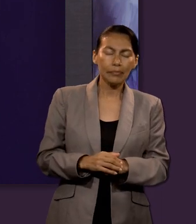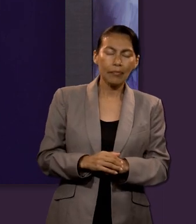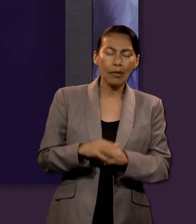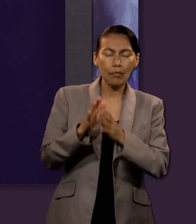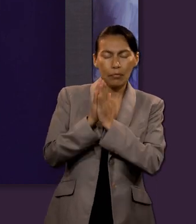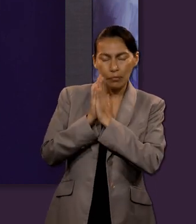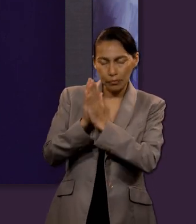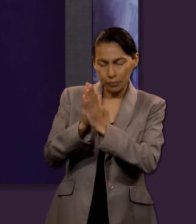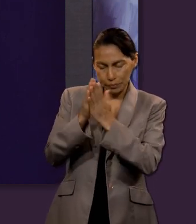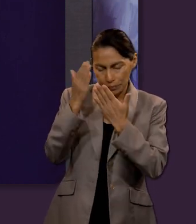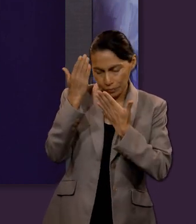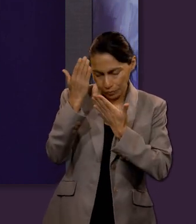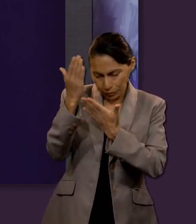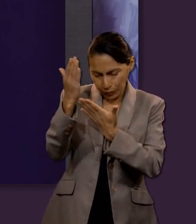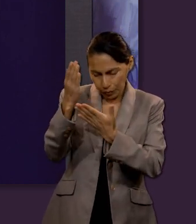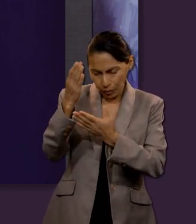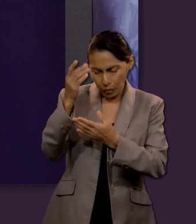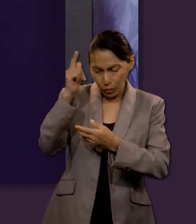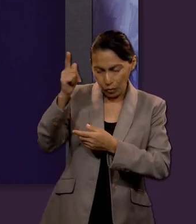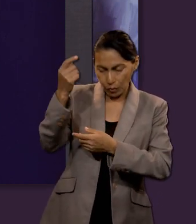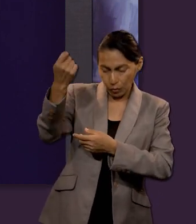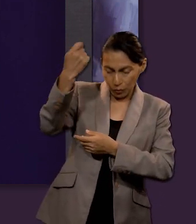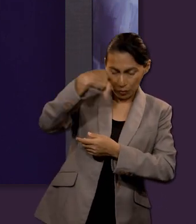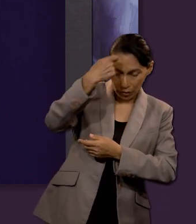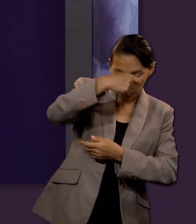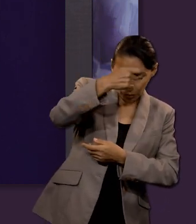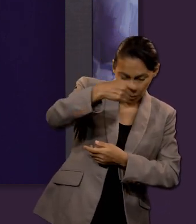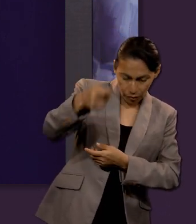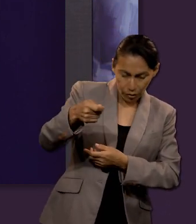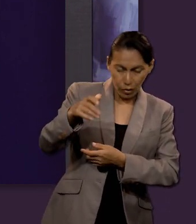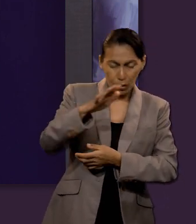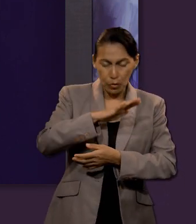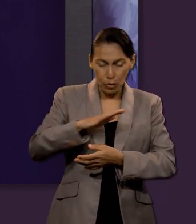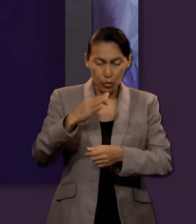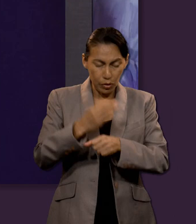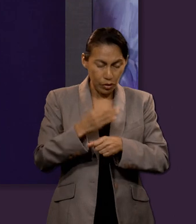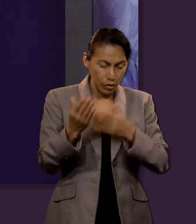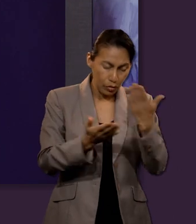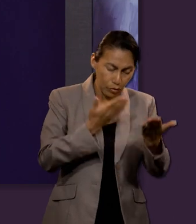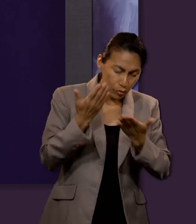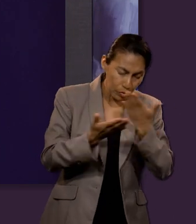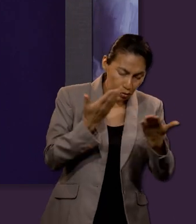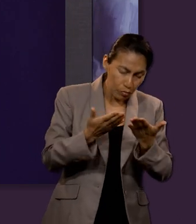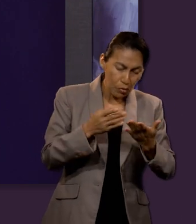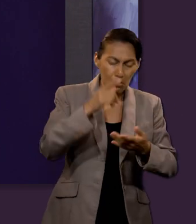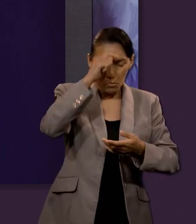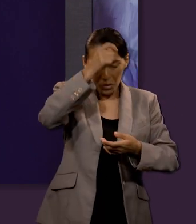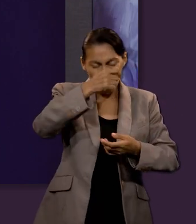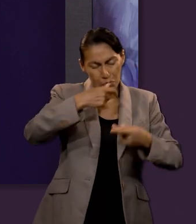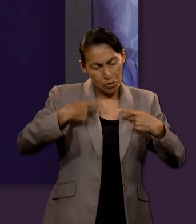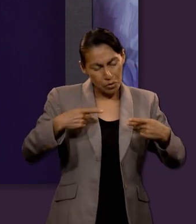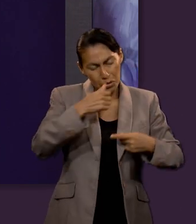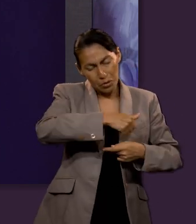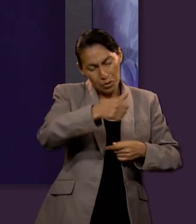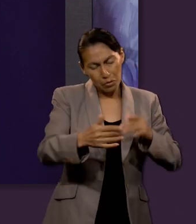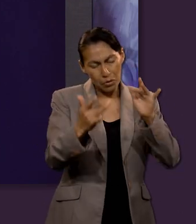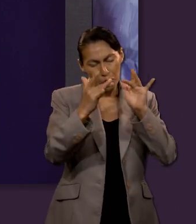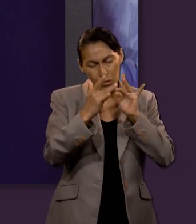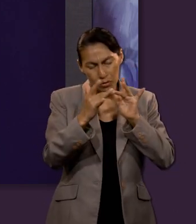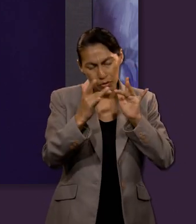que nos bendiga que lo que platiquemos aquí sea de provecho y que podamos ser de bendición para todas las personas que nos ven